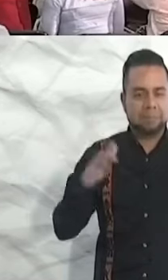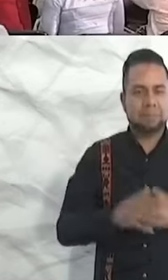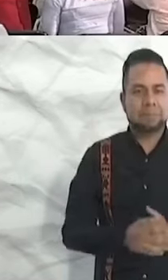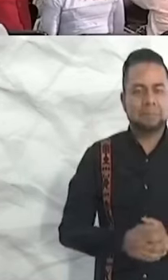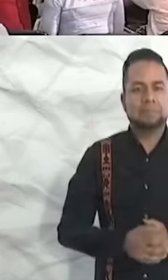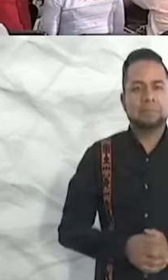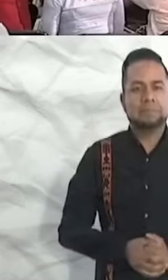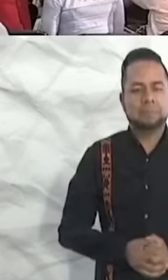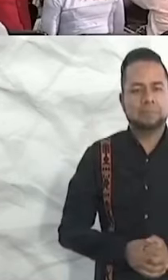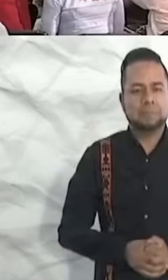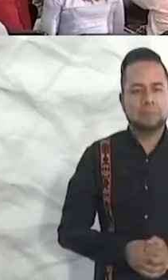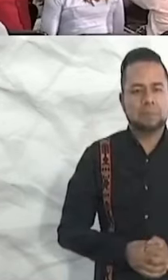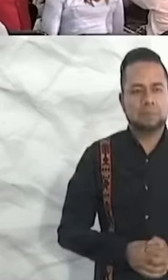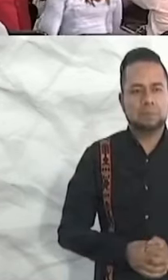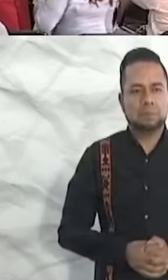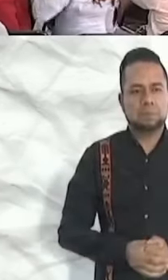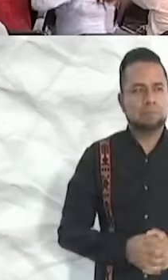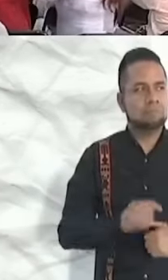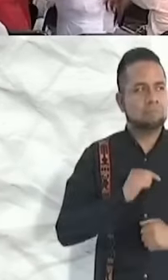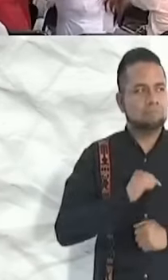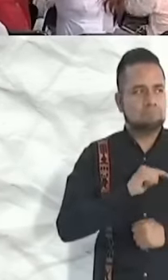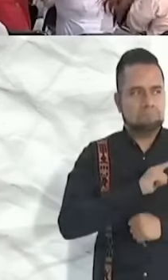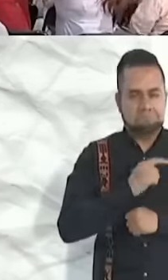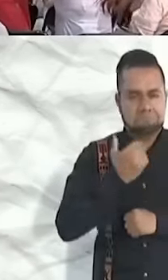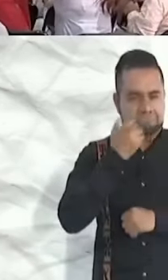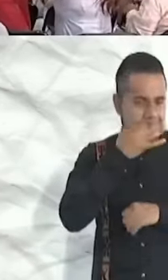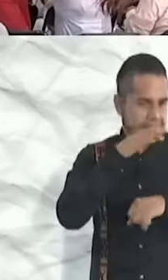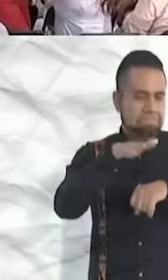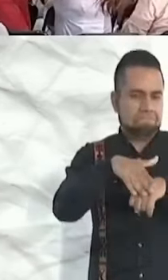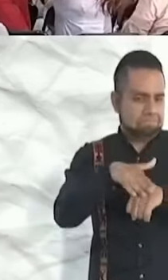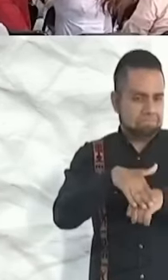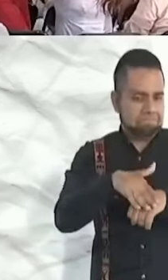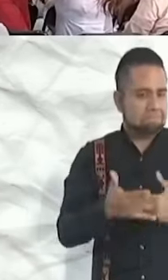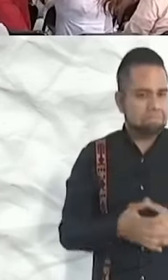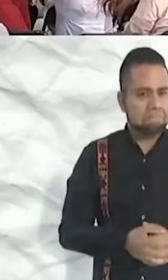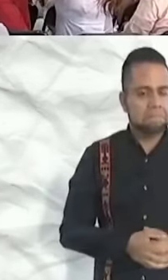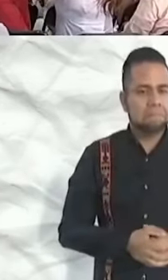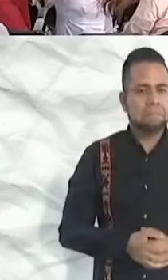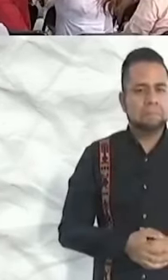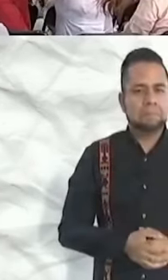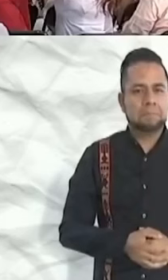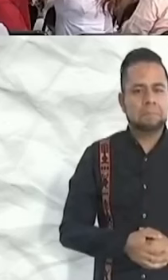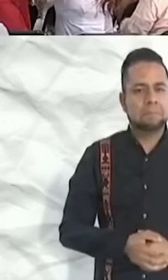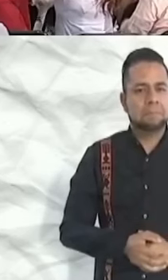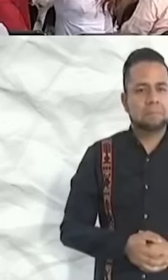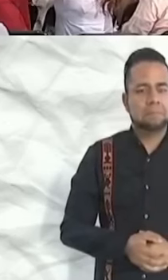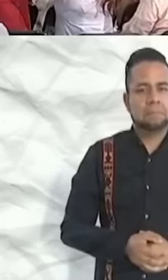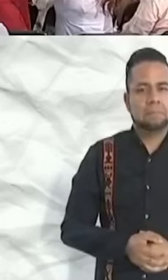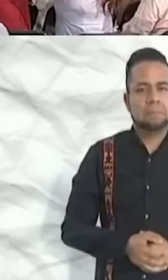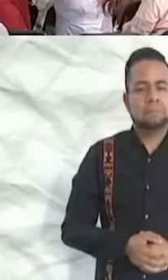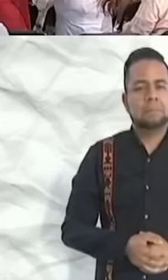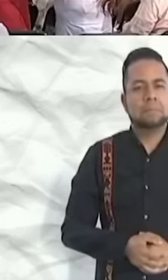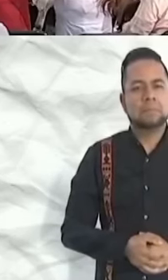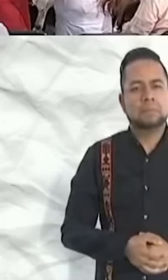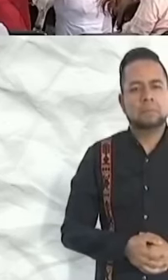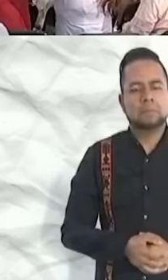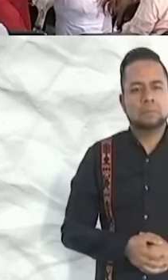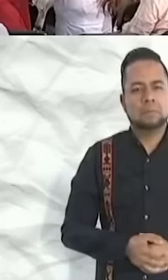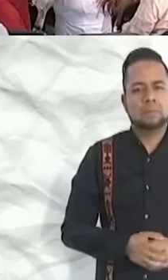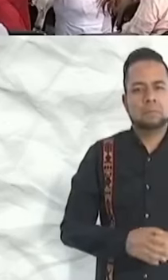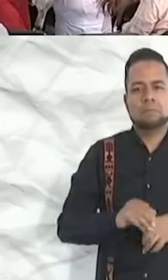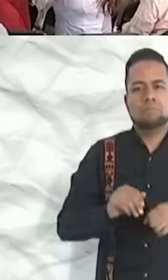más decirles que por qué decían, ¿no?, tanto cariño